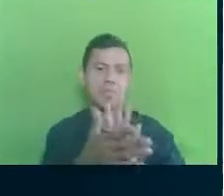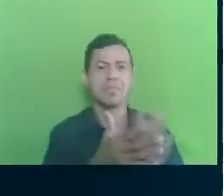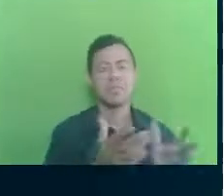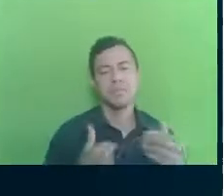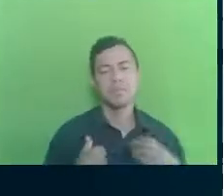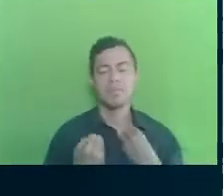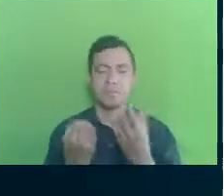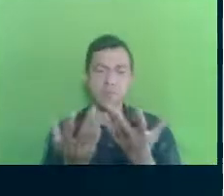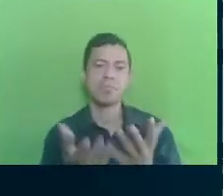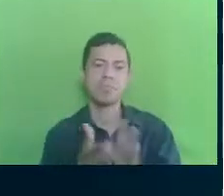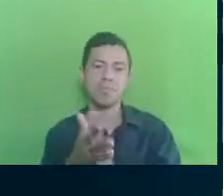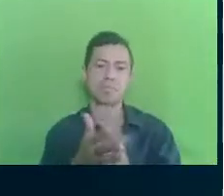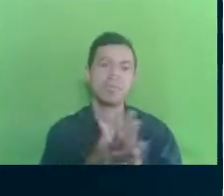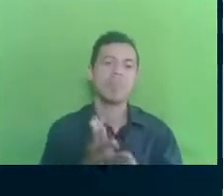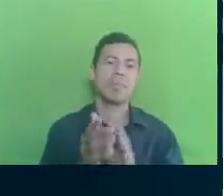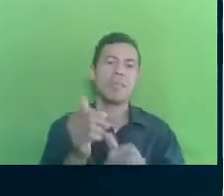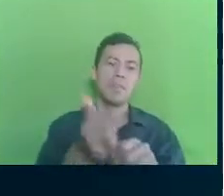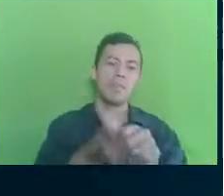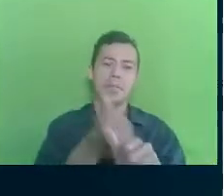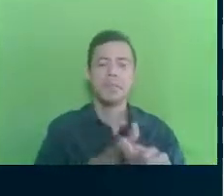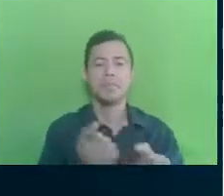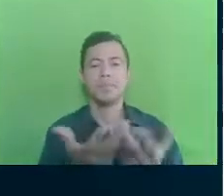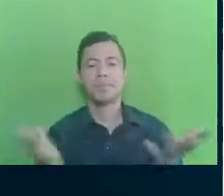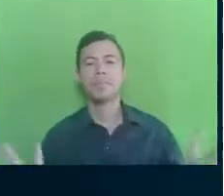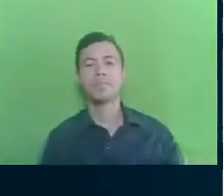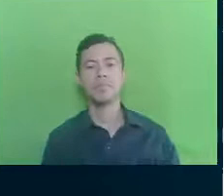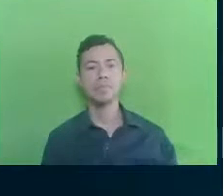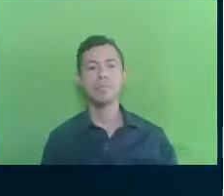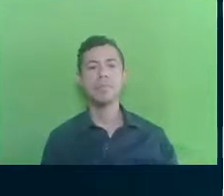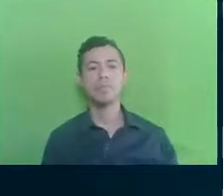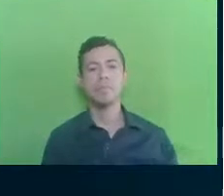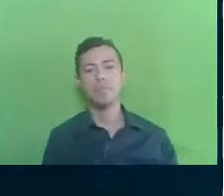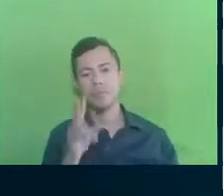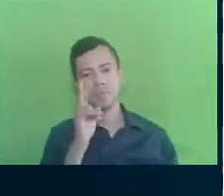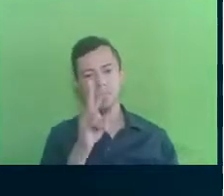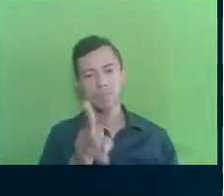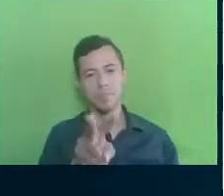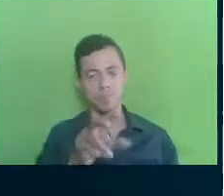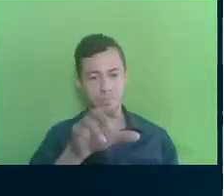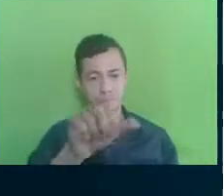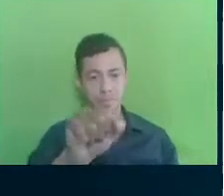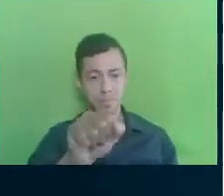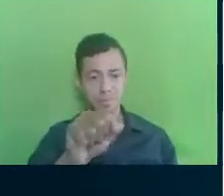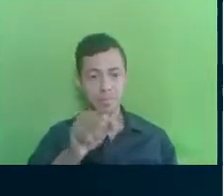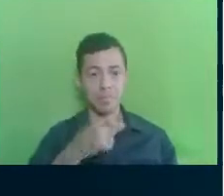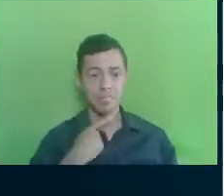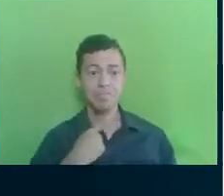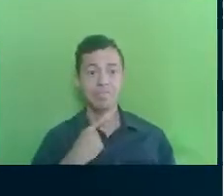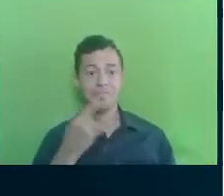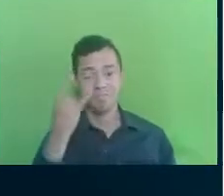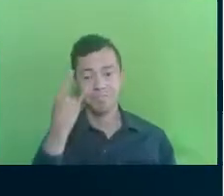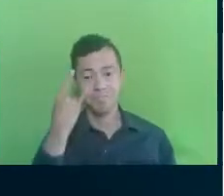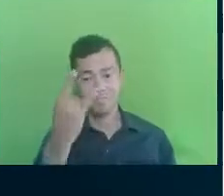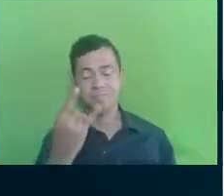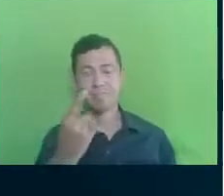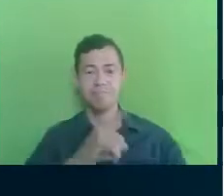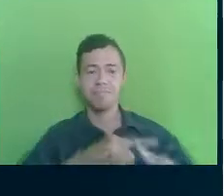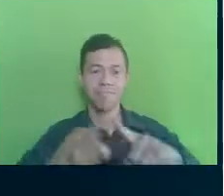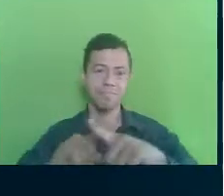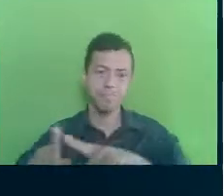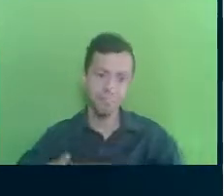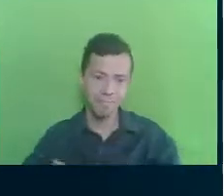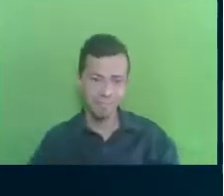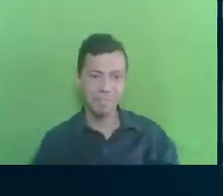artificial? Es algo muy transparente. Este, por ejemplo, es uno de los casos de uso que más me llama la atención porque es una mezcla entre